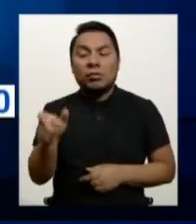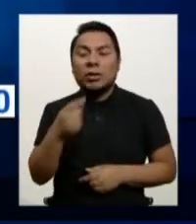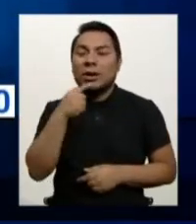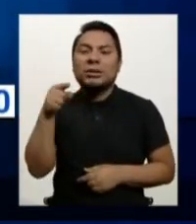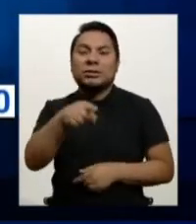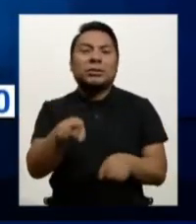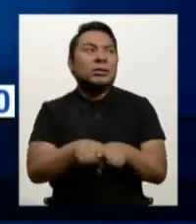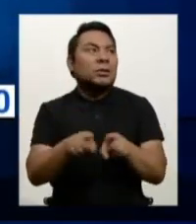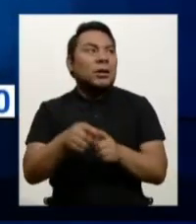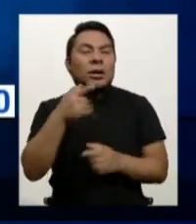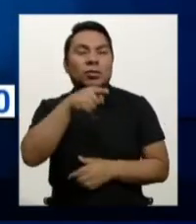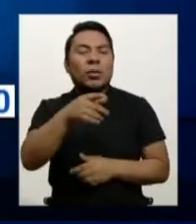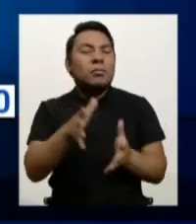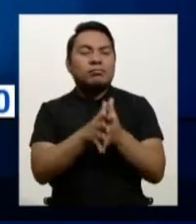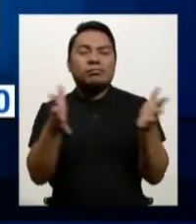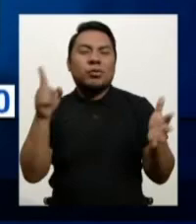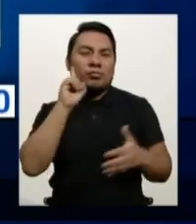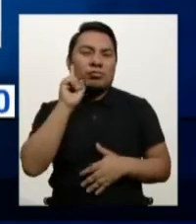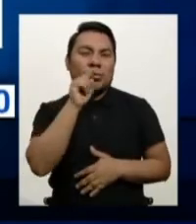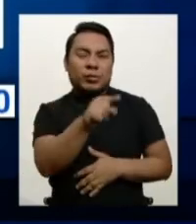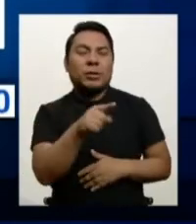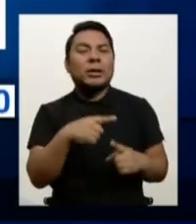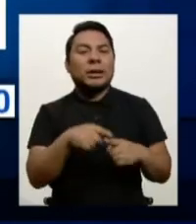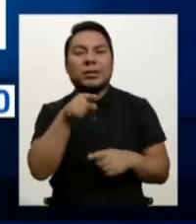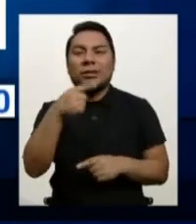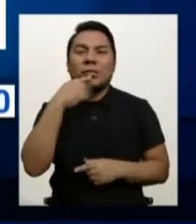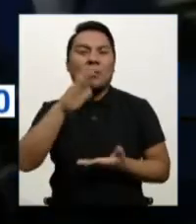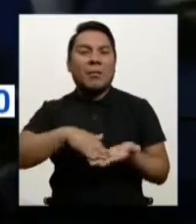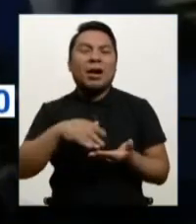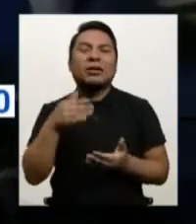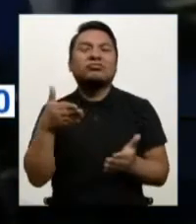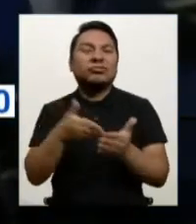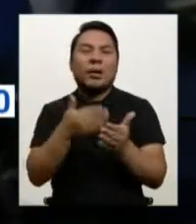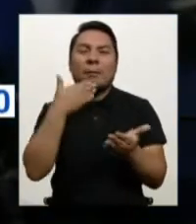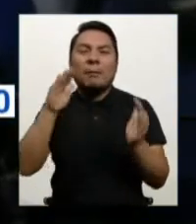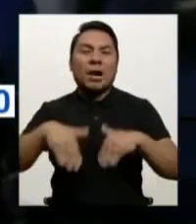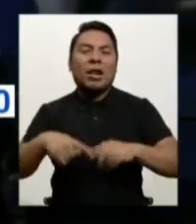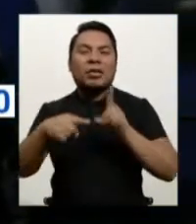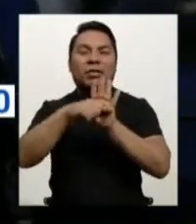calificado de totalmente mentiroso y cree que degrada a la nación.